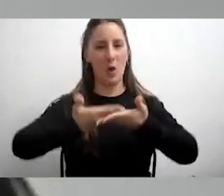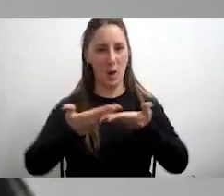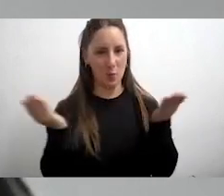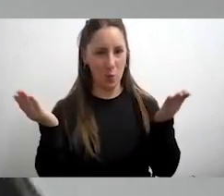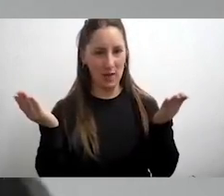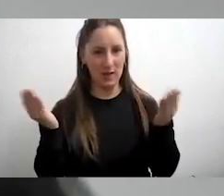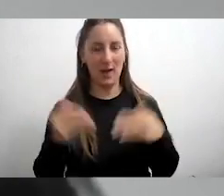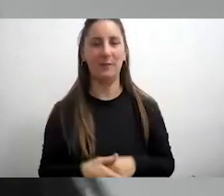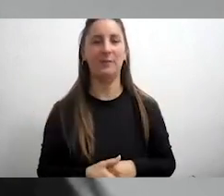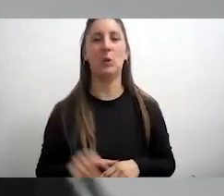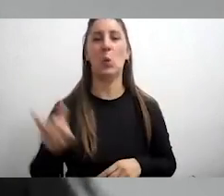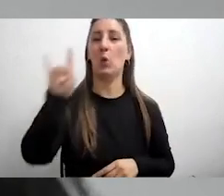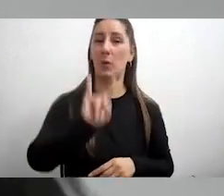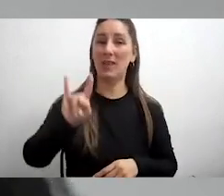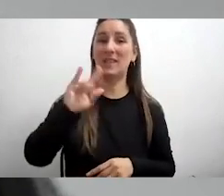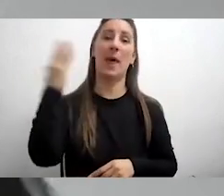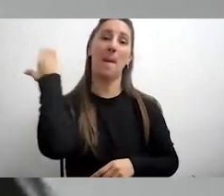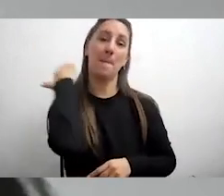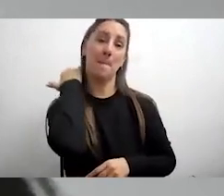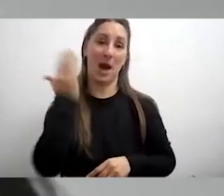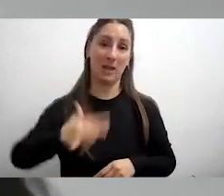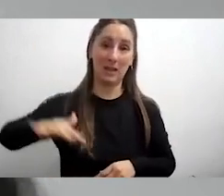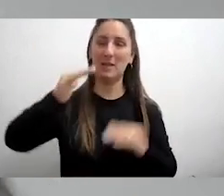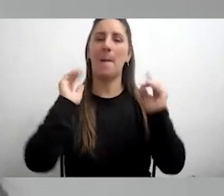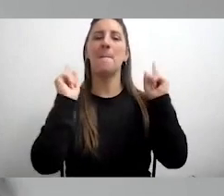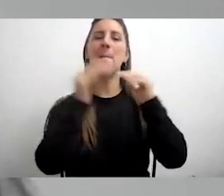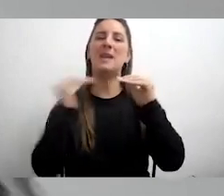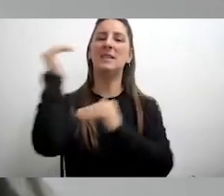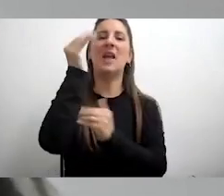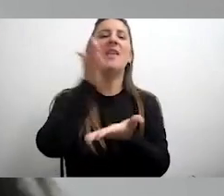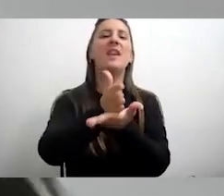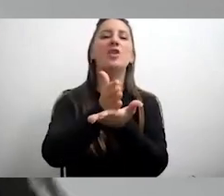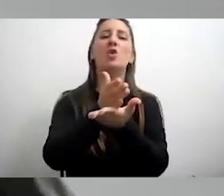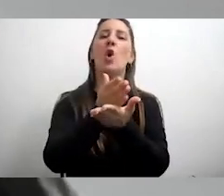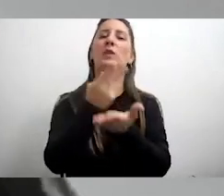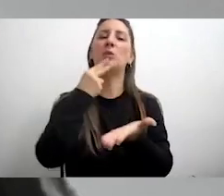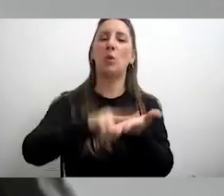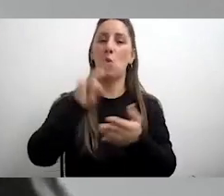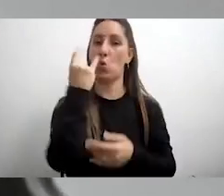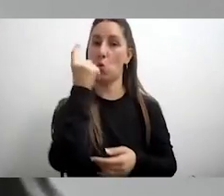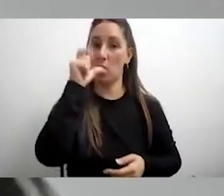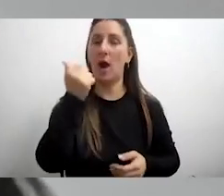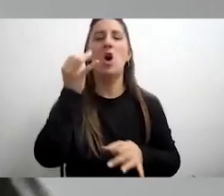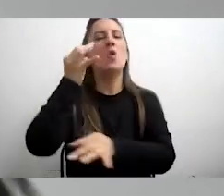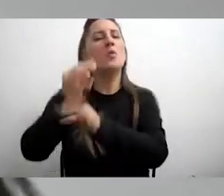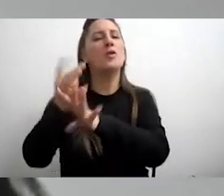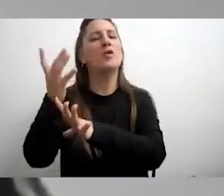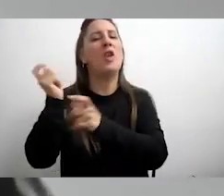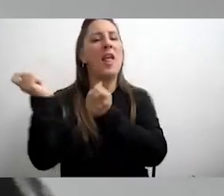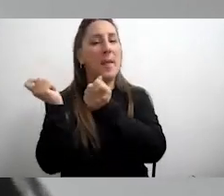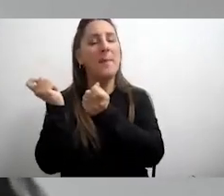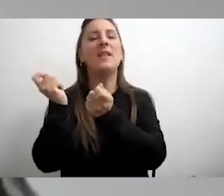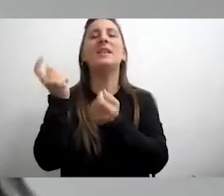de la Universidad de La Matanza, tiene maestría en Derecho Tributario en la UCA, profesional independiente y titular de estudio